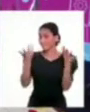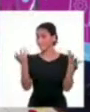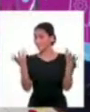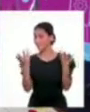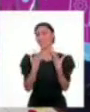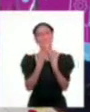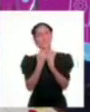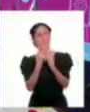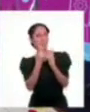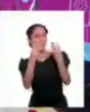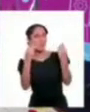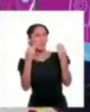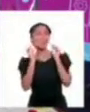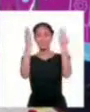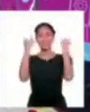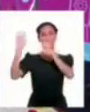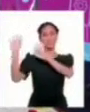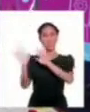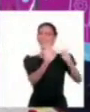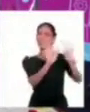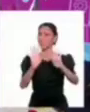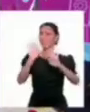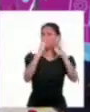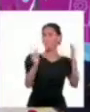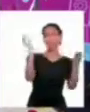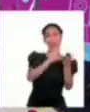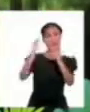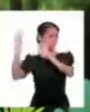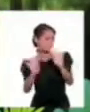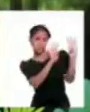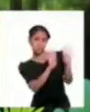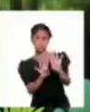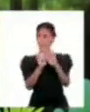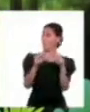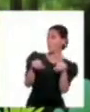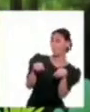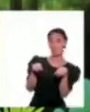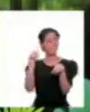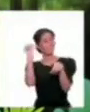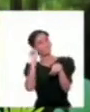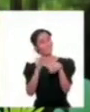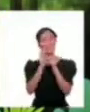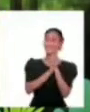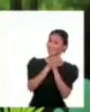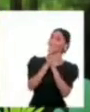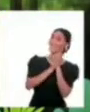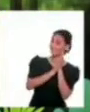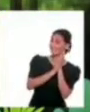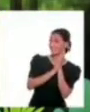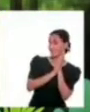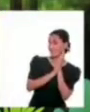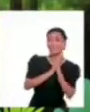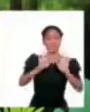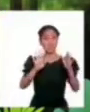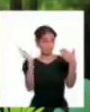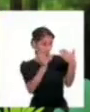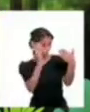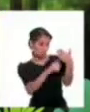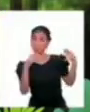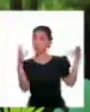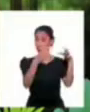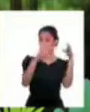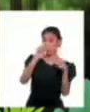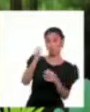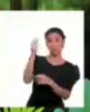Seguramente muchas habrán regresado a sus hogares y continuaron con sus vidas. Ah, claro, ya. Seguro algunas